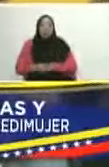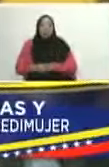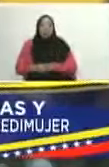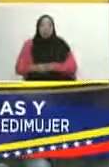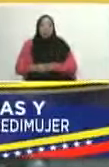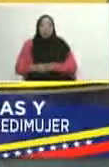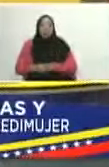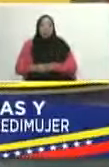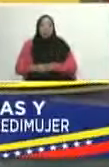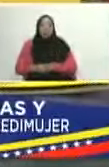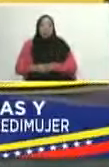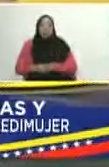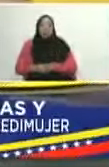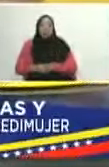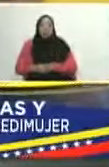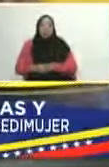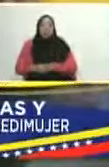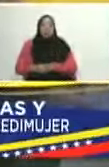para avanzar